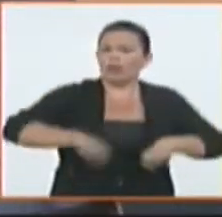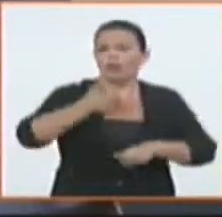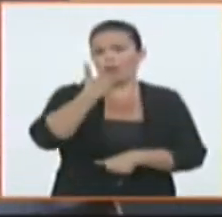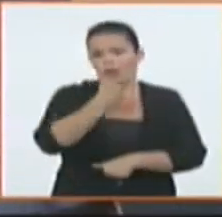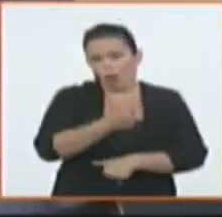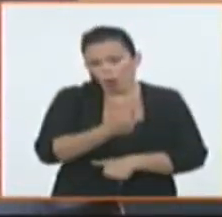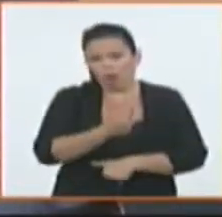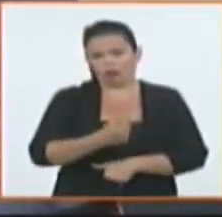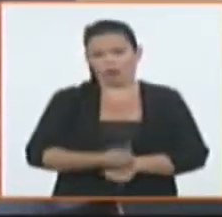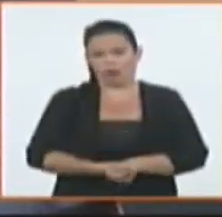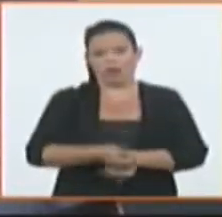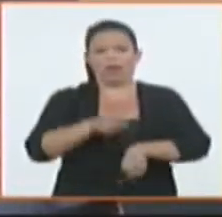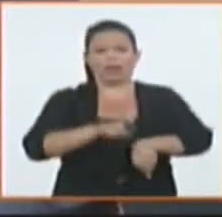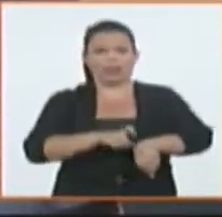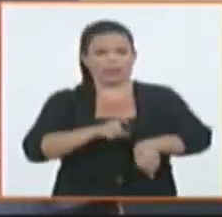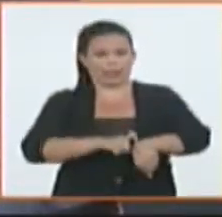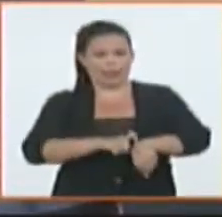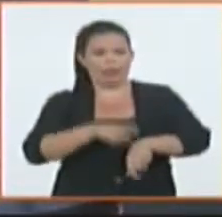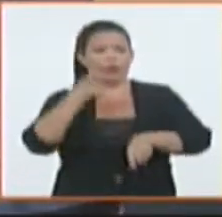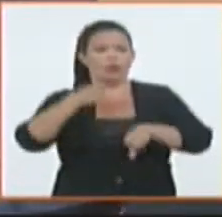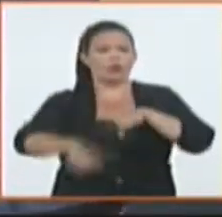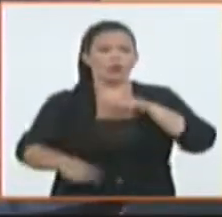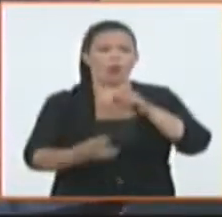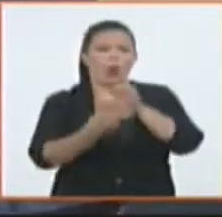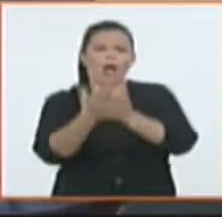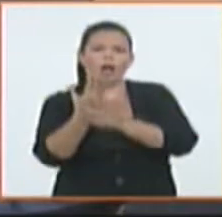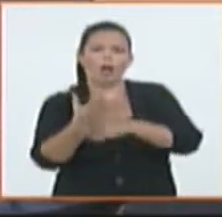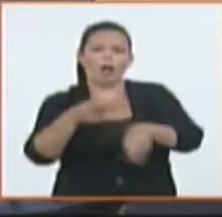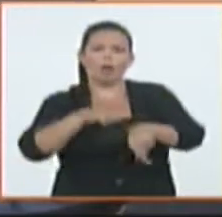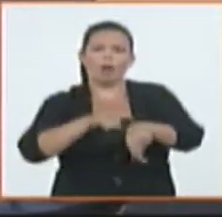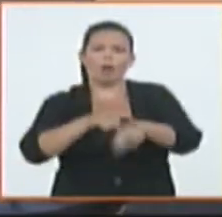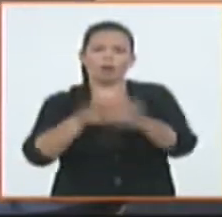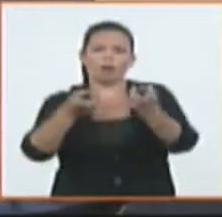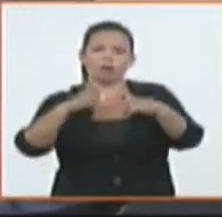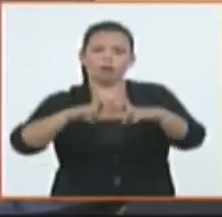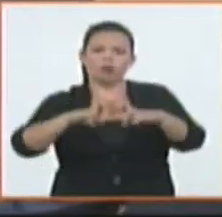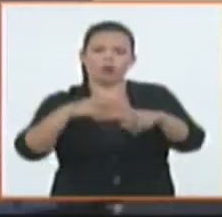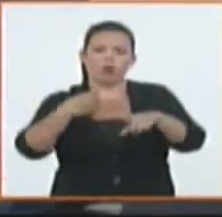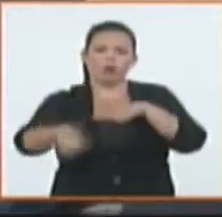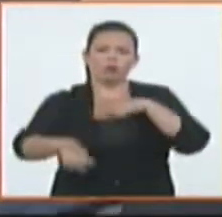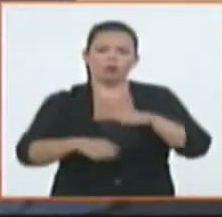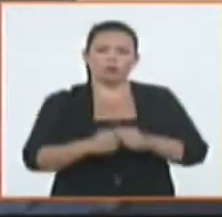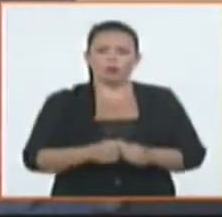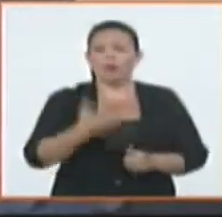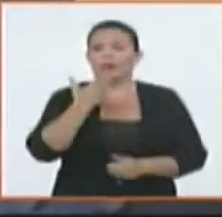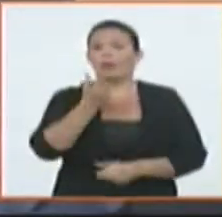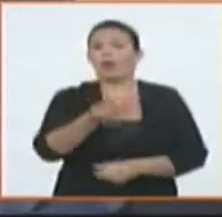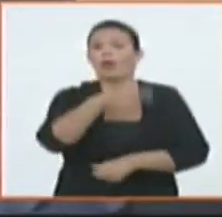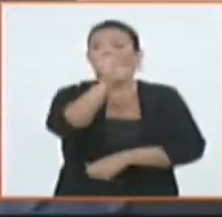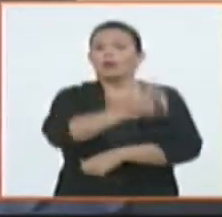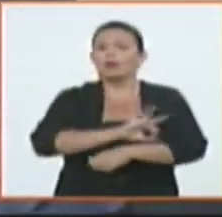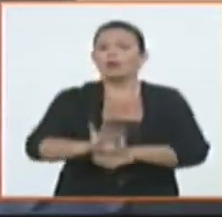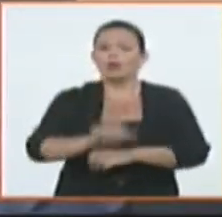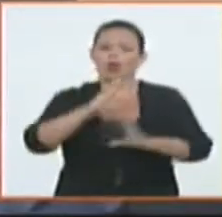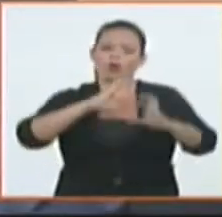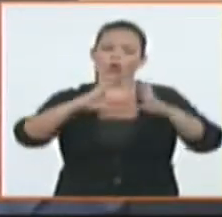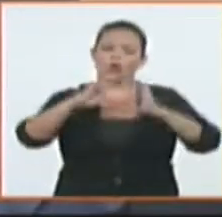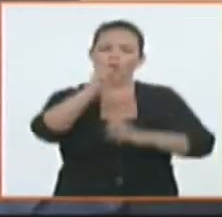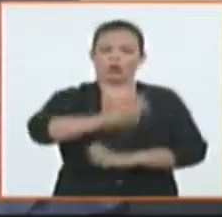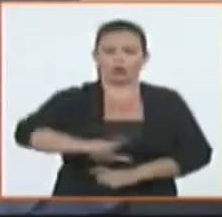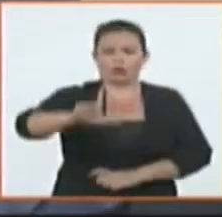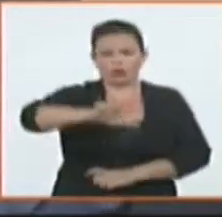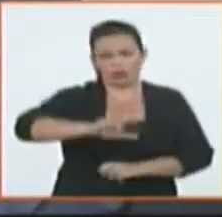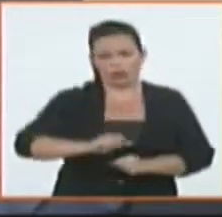que diseñar. Hay que perfeccionar la comunicación social. Hay que enfrentar con efectividad la